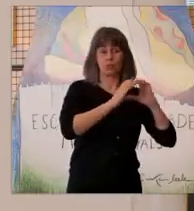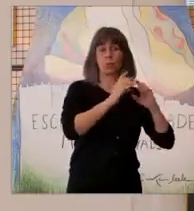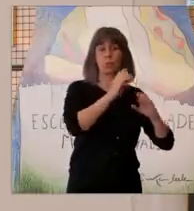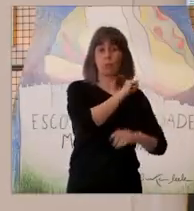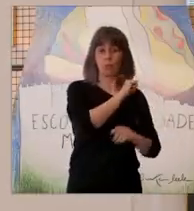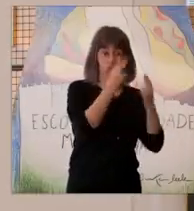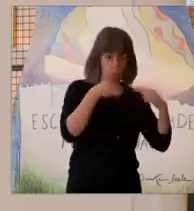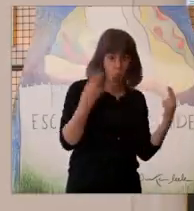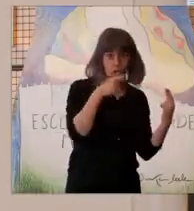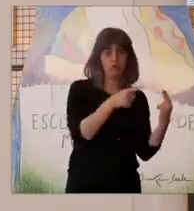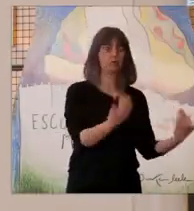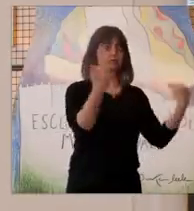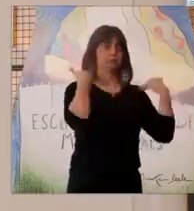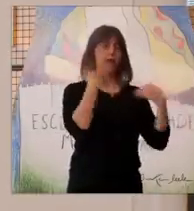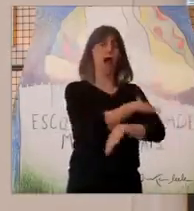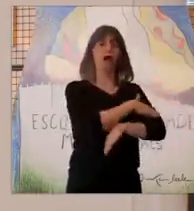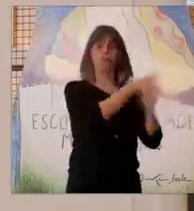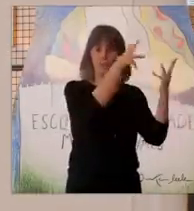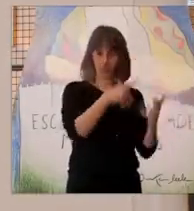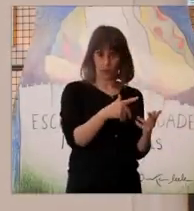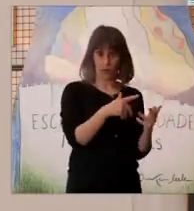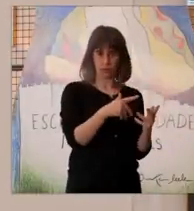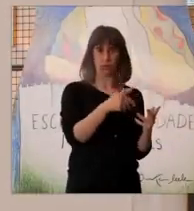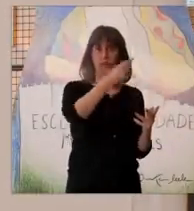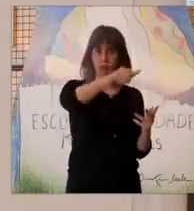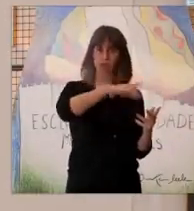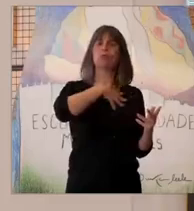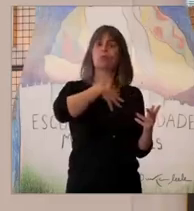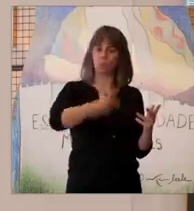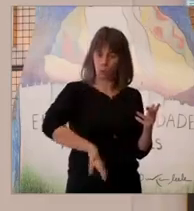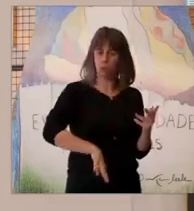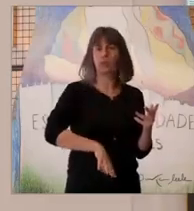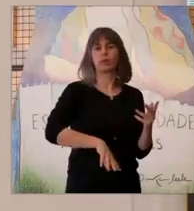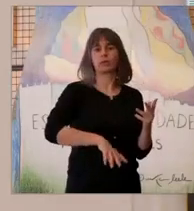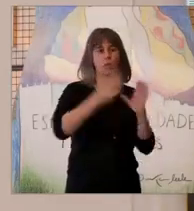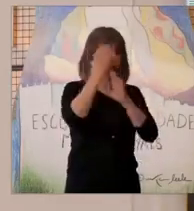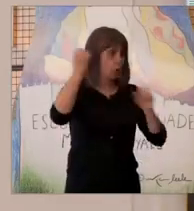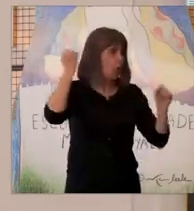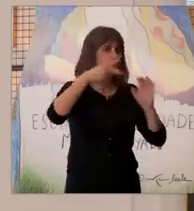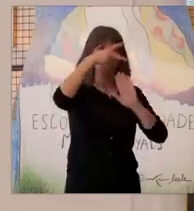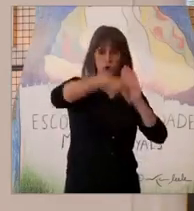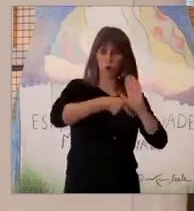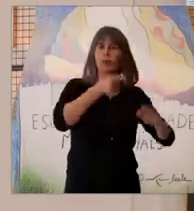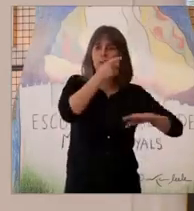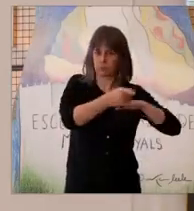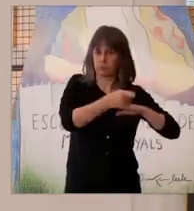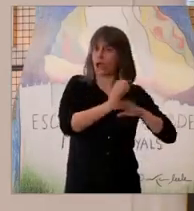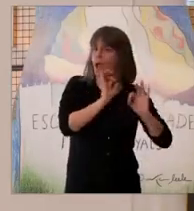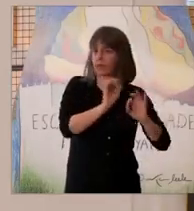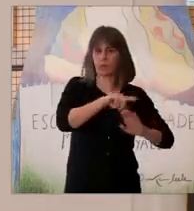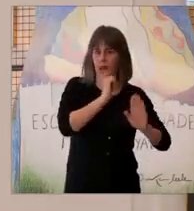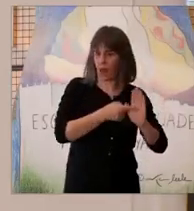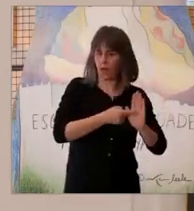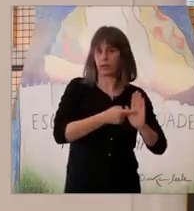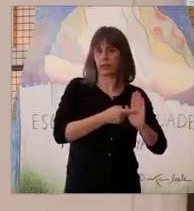de las administraciones y como tales pueden establecer no solo protocolos sino obligaciones por ley